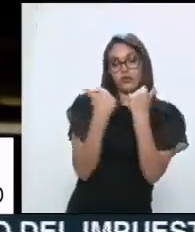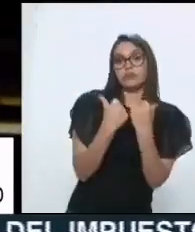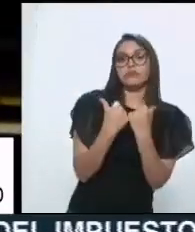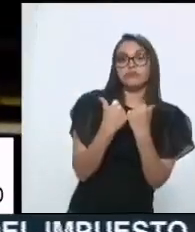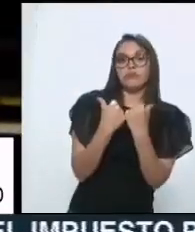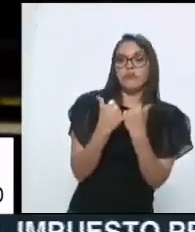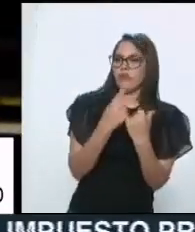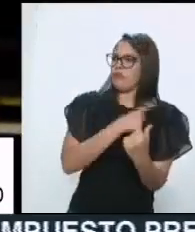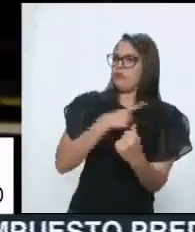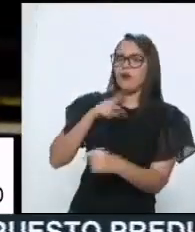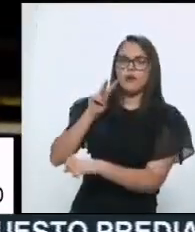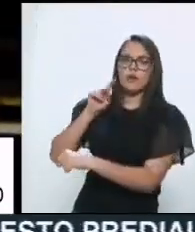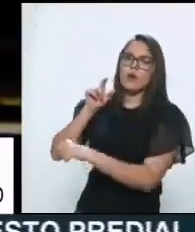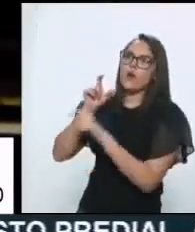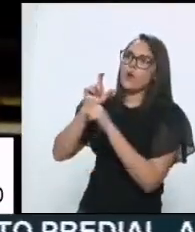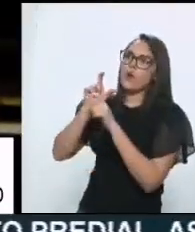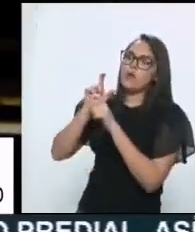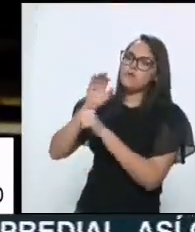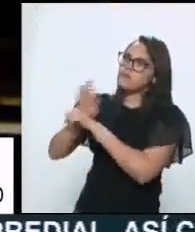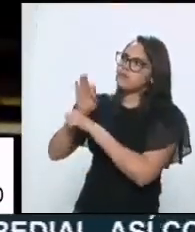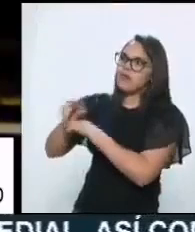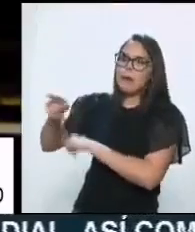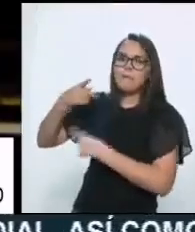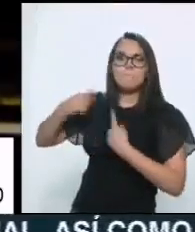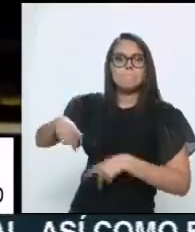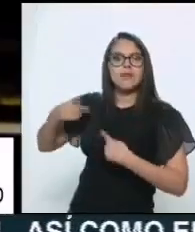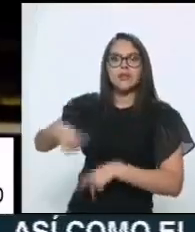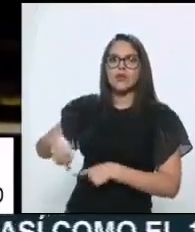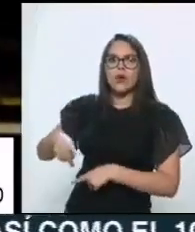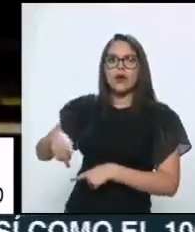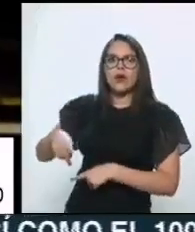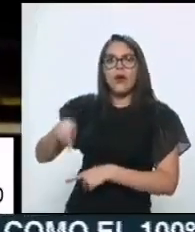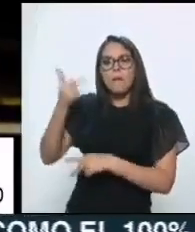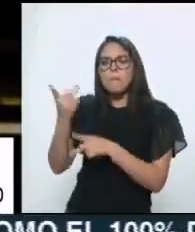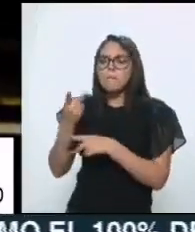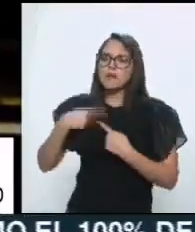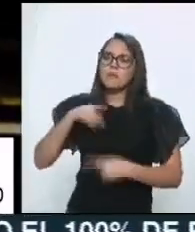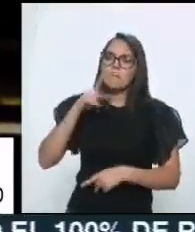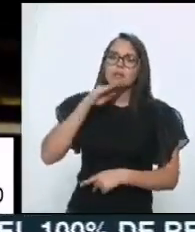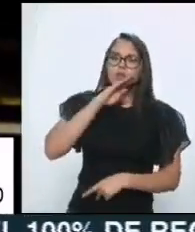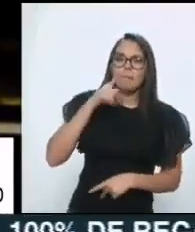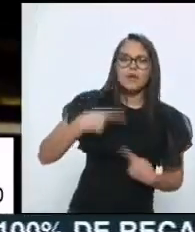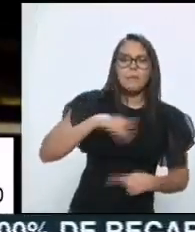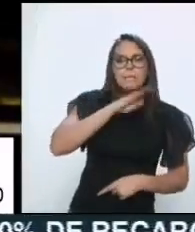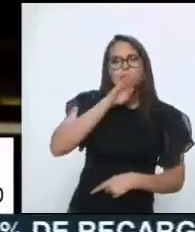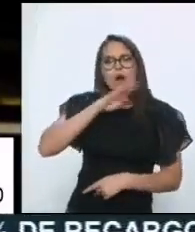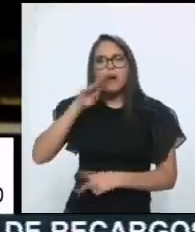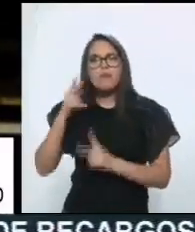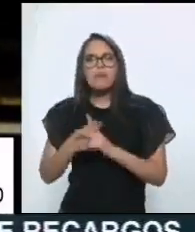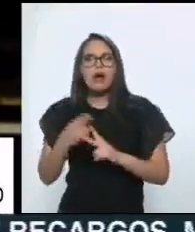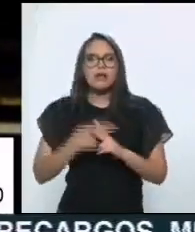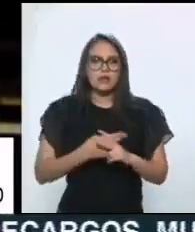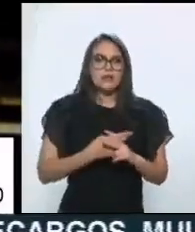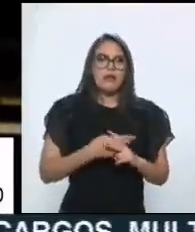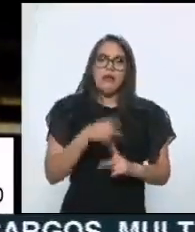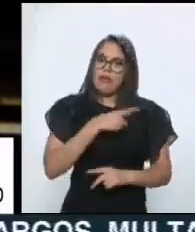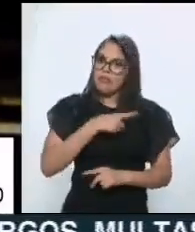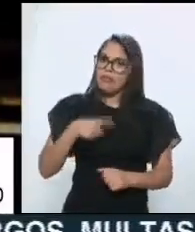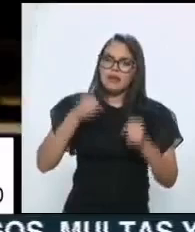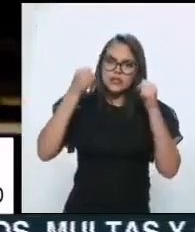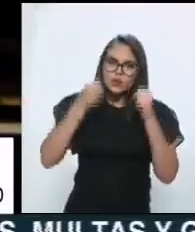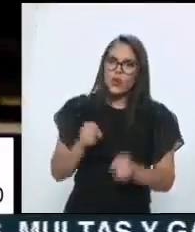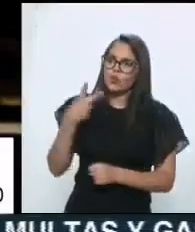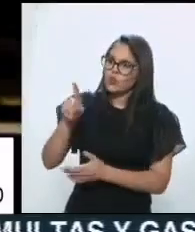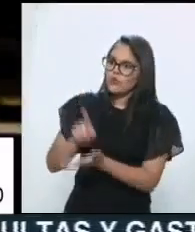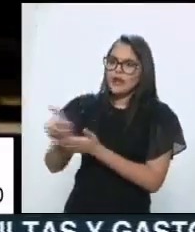a la justicia, el derecho a la verdad, el derecho a la reparación del daño y a que haya garantías de no repetición. En esa medida, desde